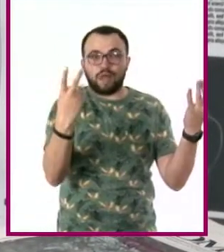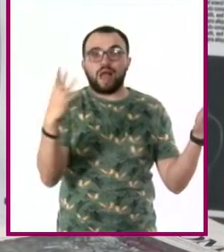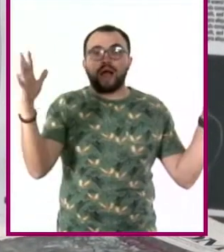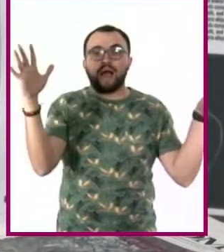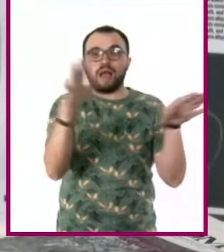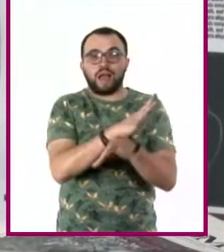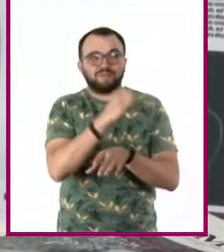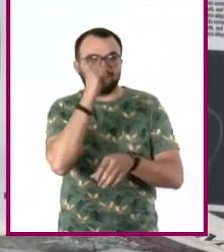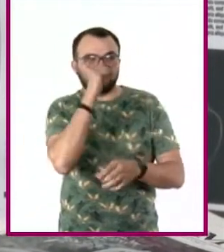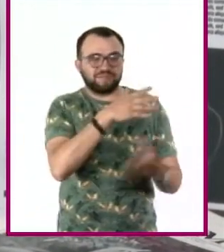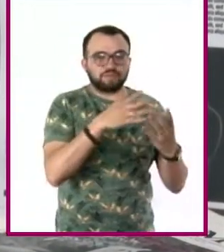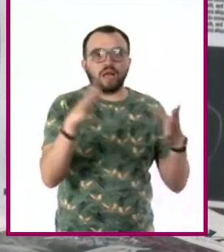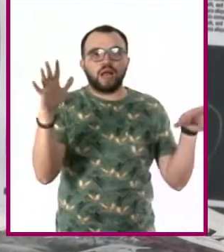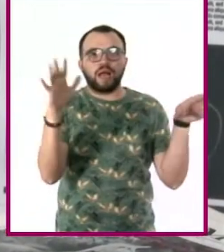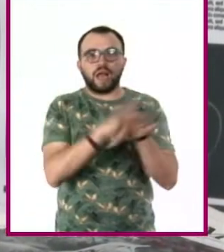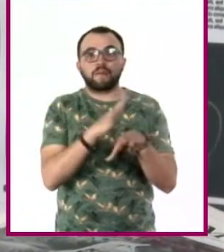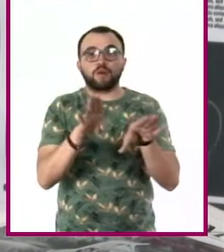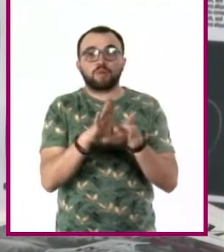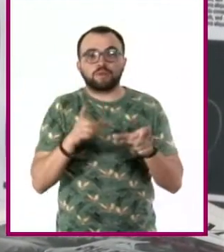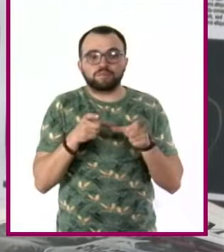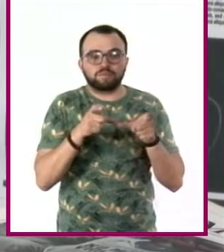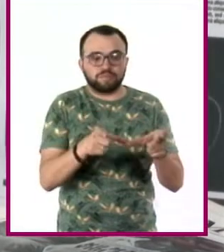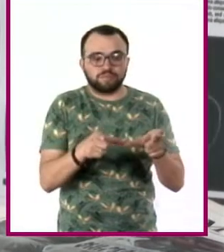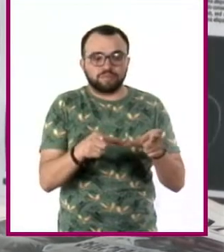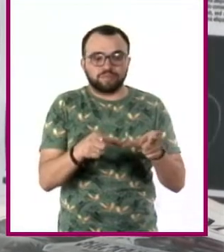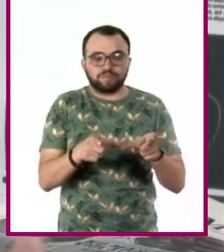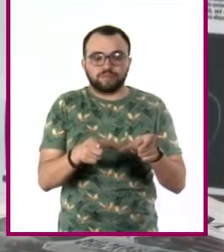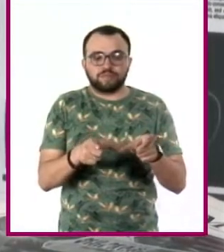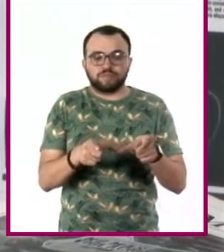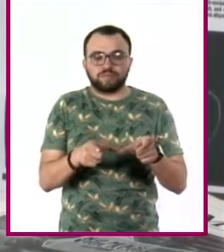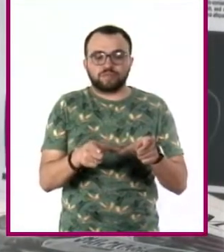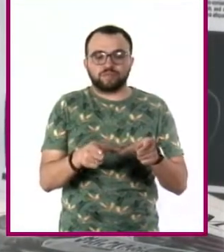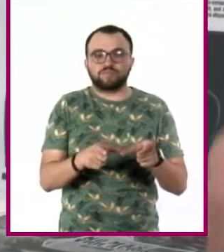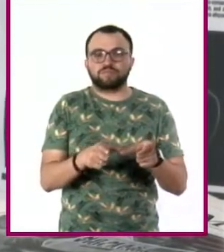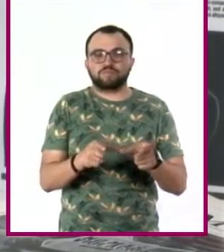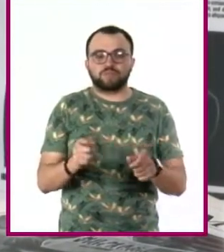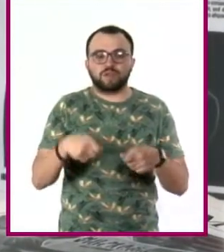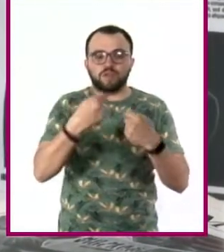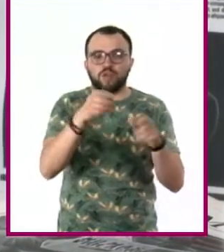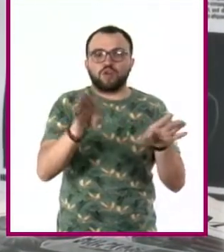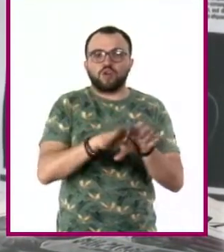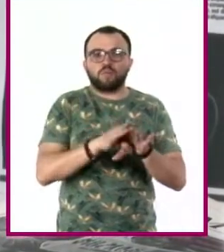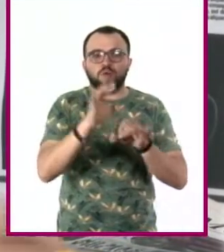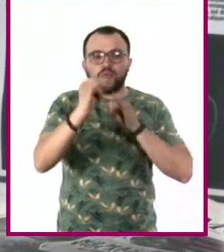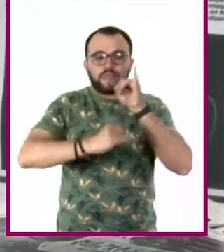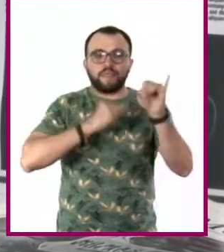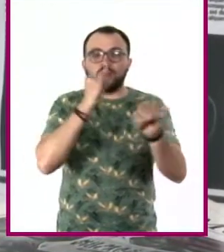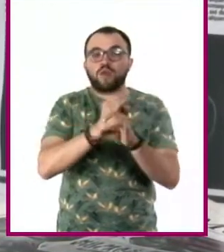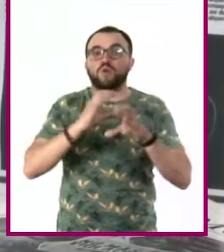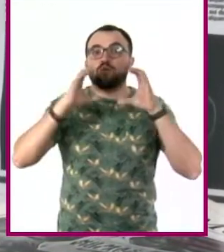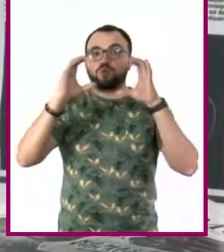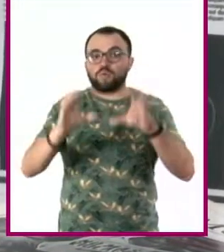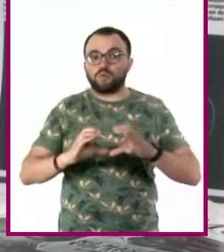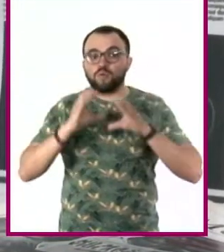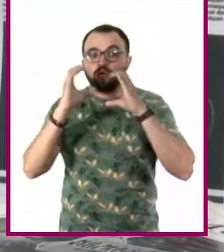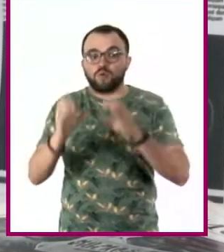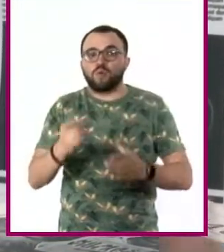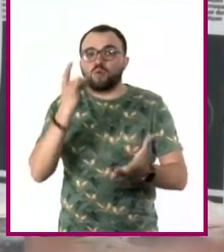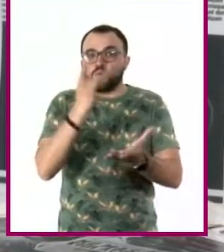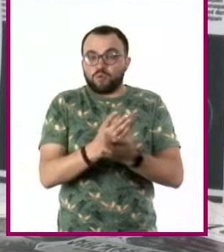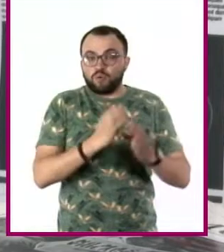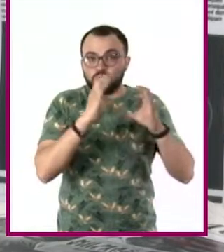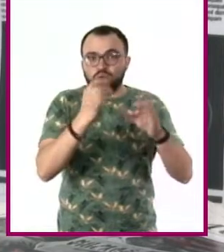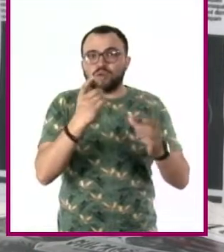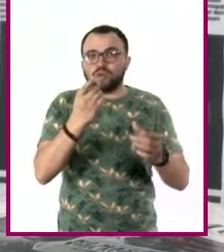valores considerados susceptibles de protegerse. Se confiere el énfasis a nivel internacional en cuidar y proteger no solo a un estado de